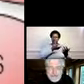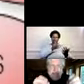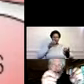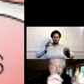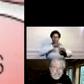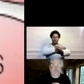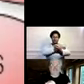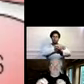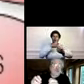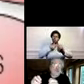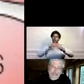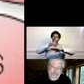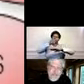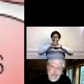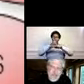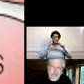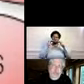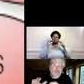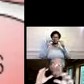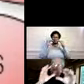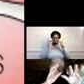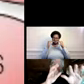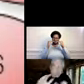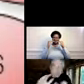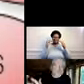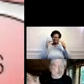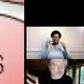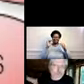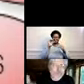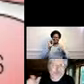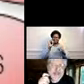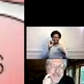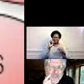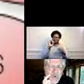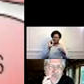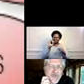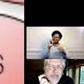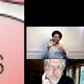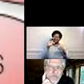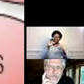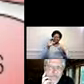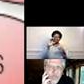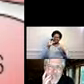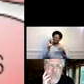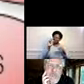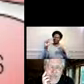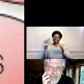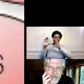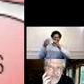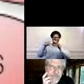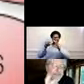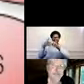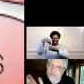poder, motivación para poder crear clasificaciones estandarizadas. Y que sean enviados